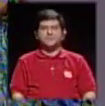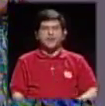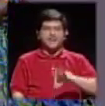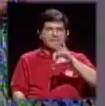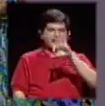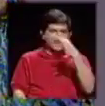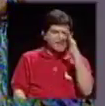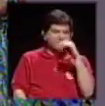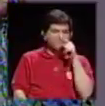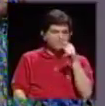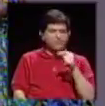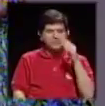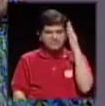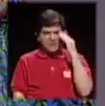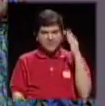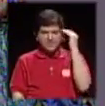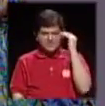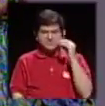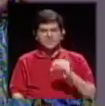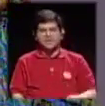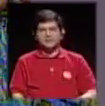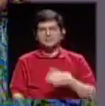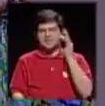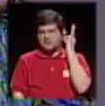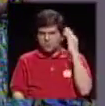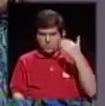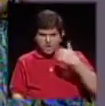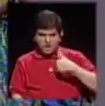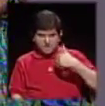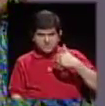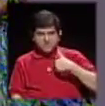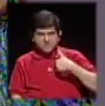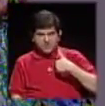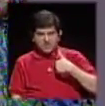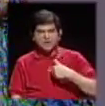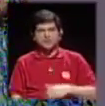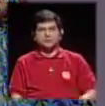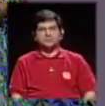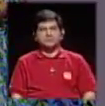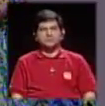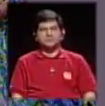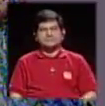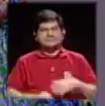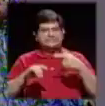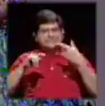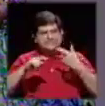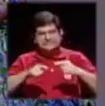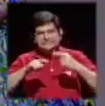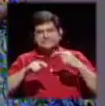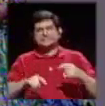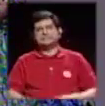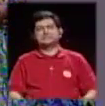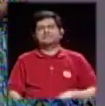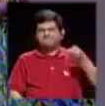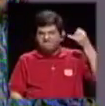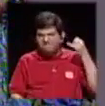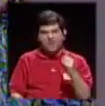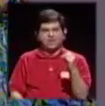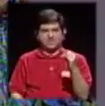formas vividas por las mujeres pues eran torturas,